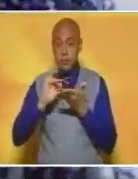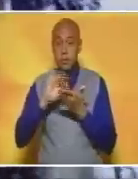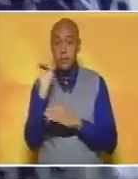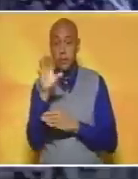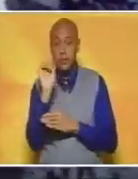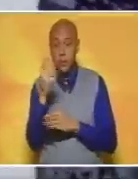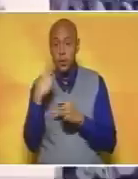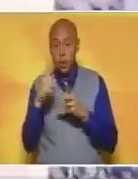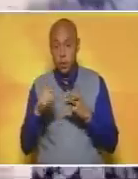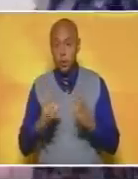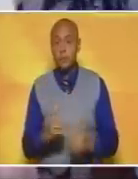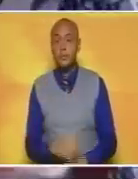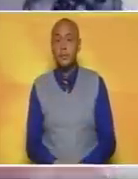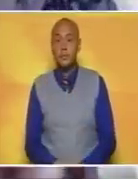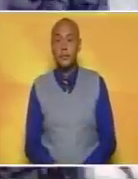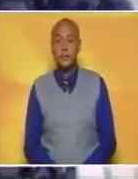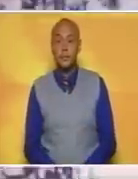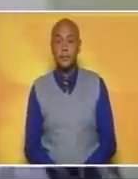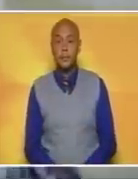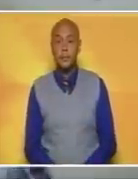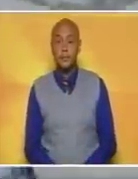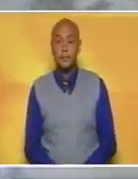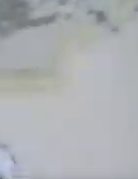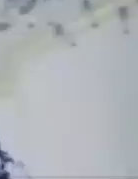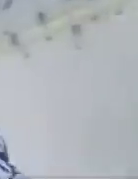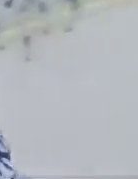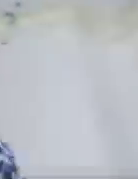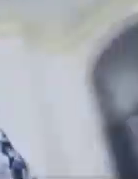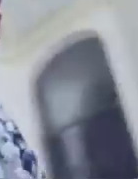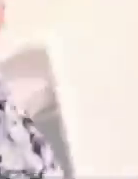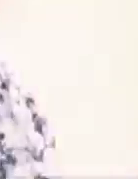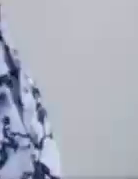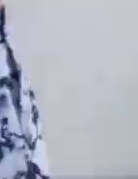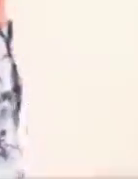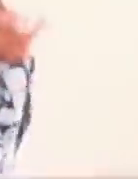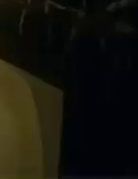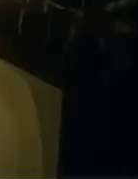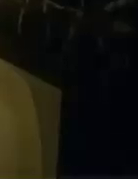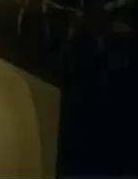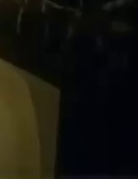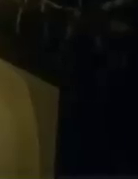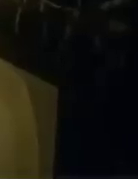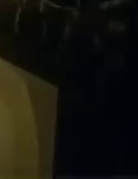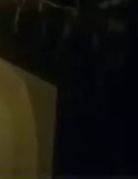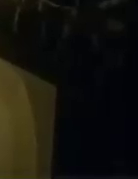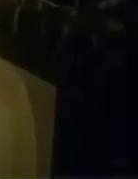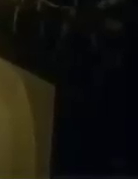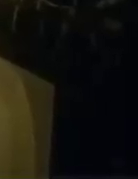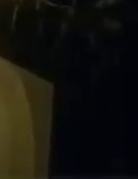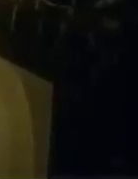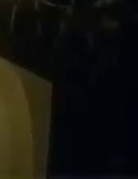Wisin y Rosalía. Me tiraría en el look que otra no tenía, muy